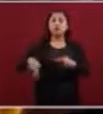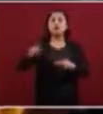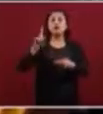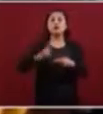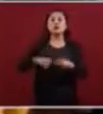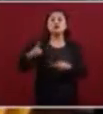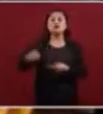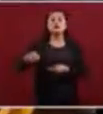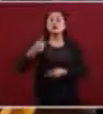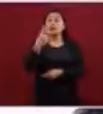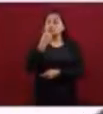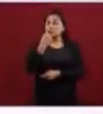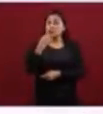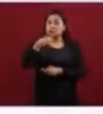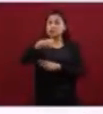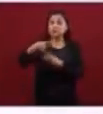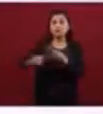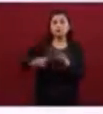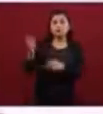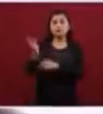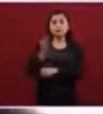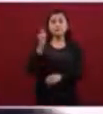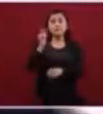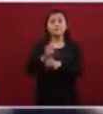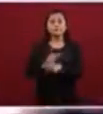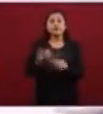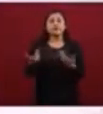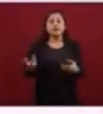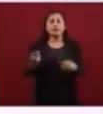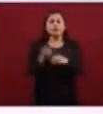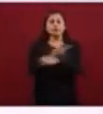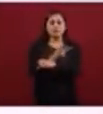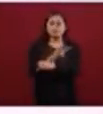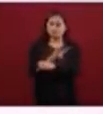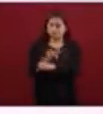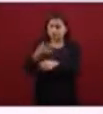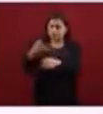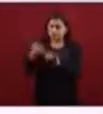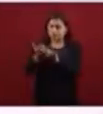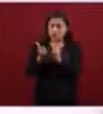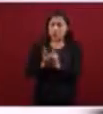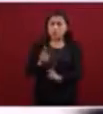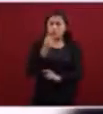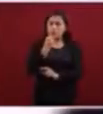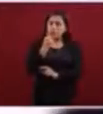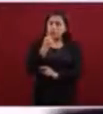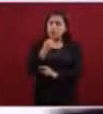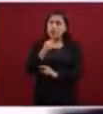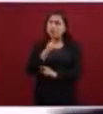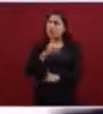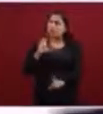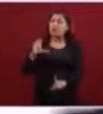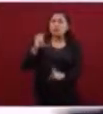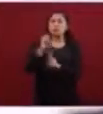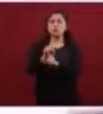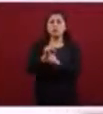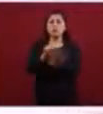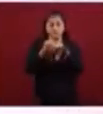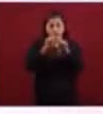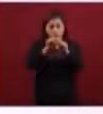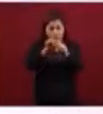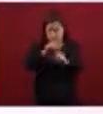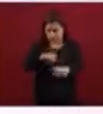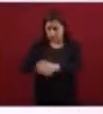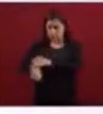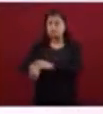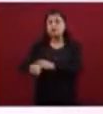ustedes, se lleva a cabo un operativo de esa magnitud, se detenga a presuntos delincuentes y se les deje ir, no tanto por el juez, porque